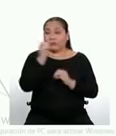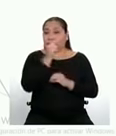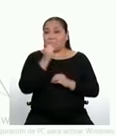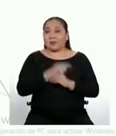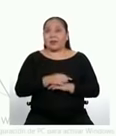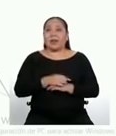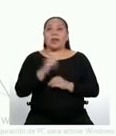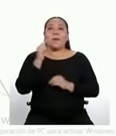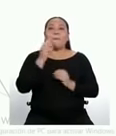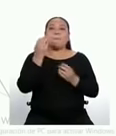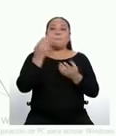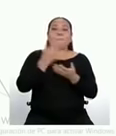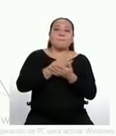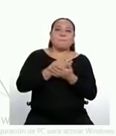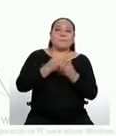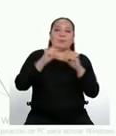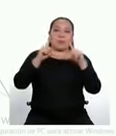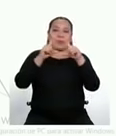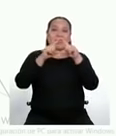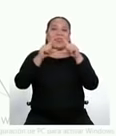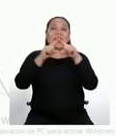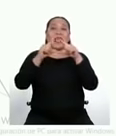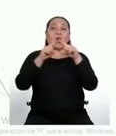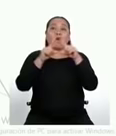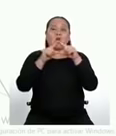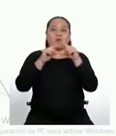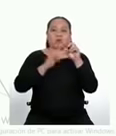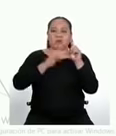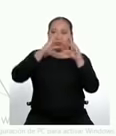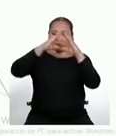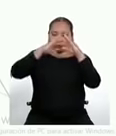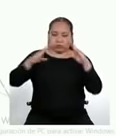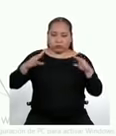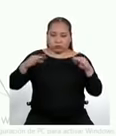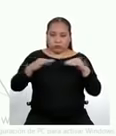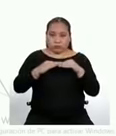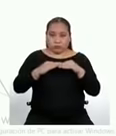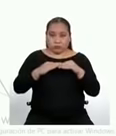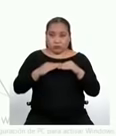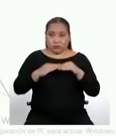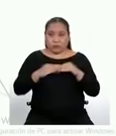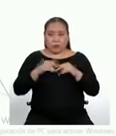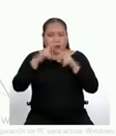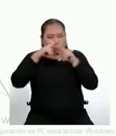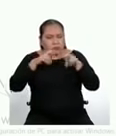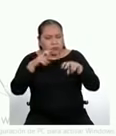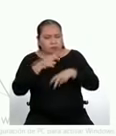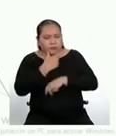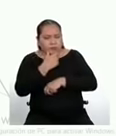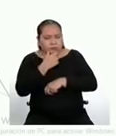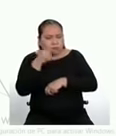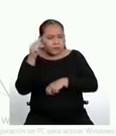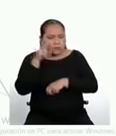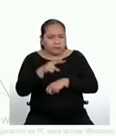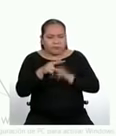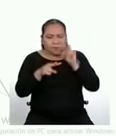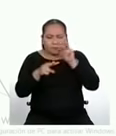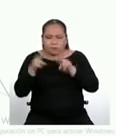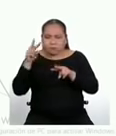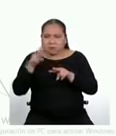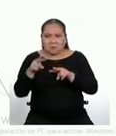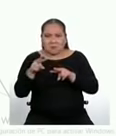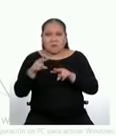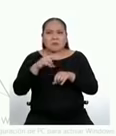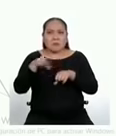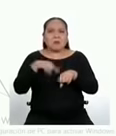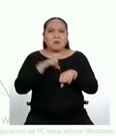tiene una disposición en planta triangular. Y esa disposición en planta, cuando haces el análisis espacial, no hay ningún problema